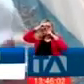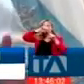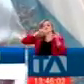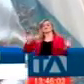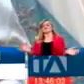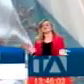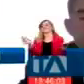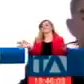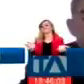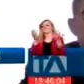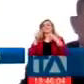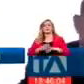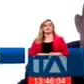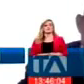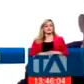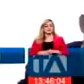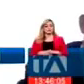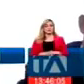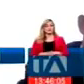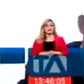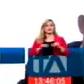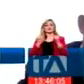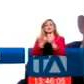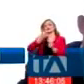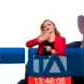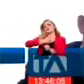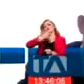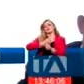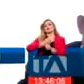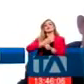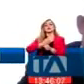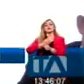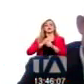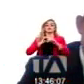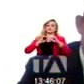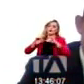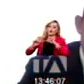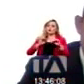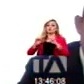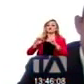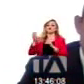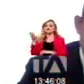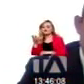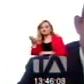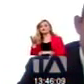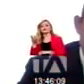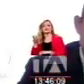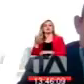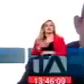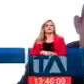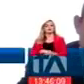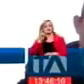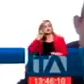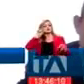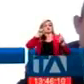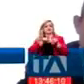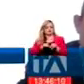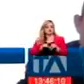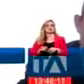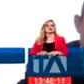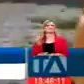para el sector. Y ese grupo de trabajo ha tenido muchas conversaciones y conferencias y han logrado un consenso